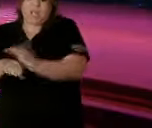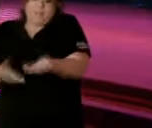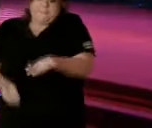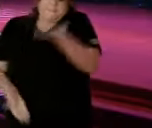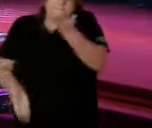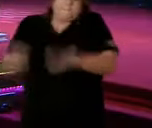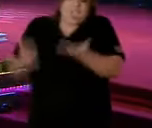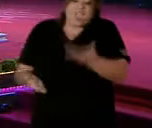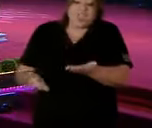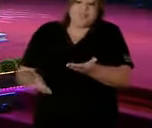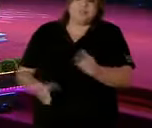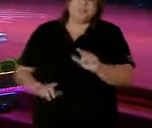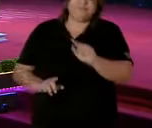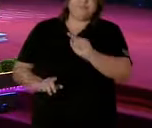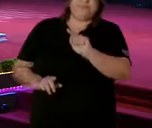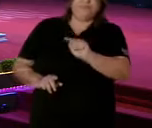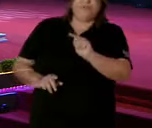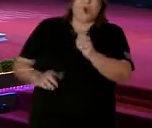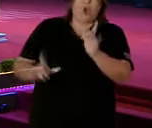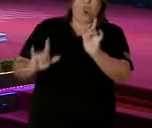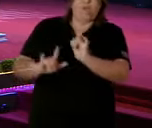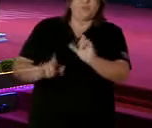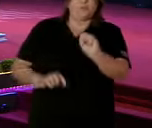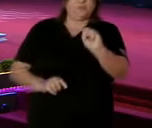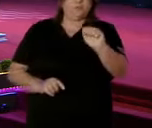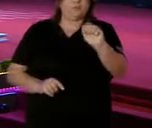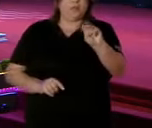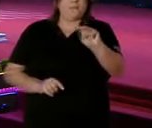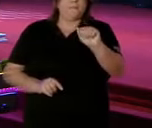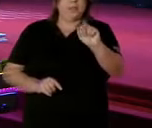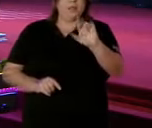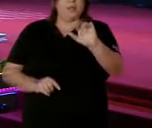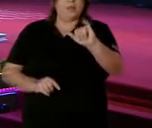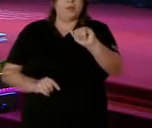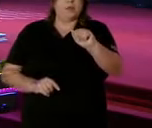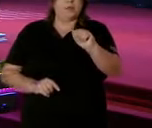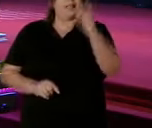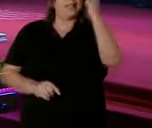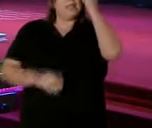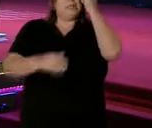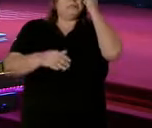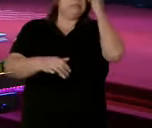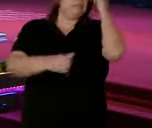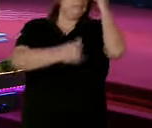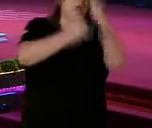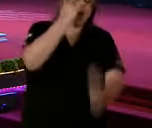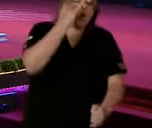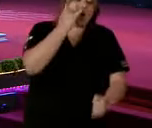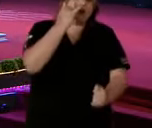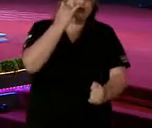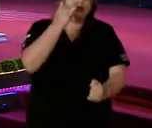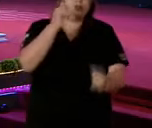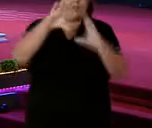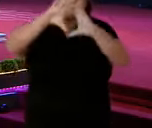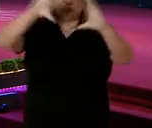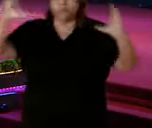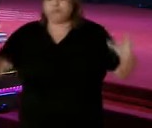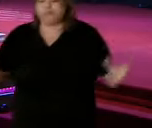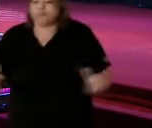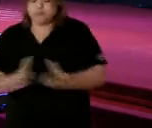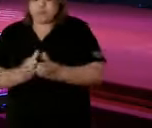en Samaria. Y me seréis testigos hasta lo último de la tierra. Y eso incluye a